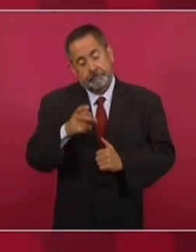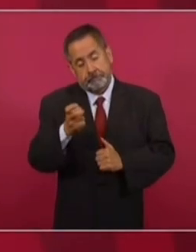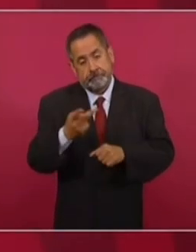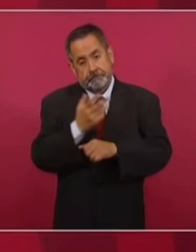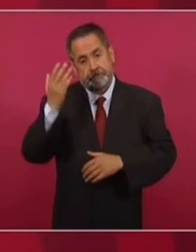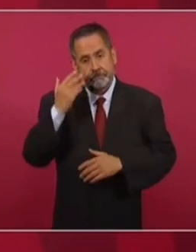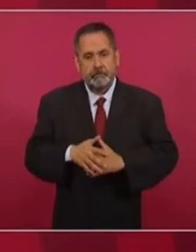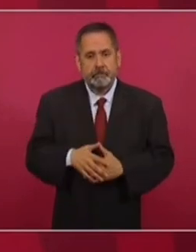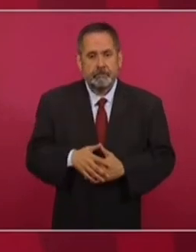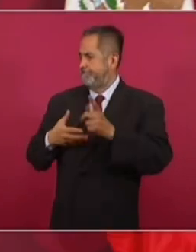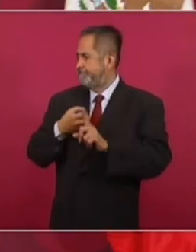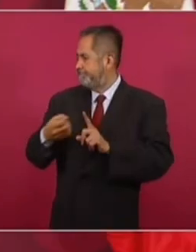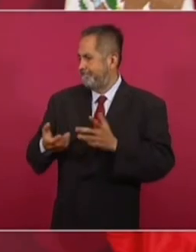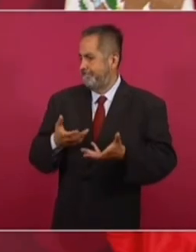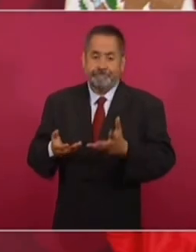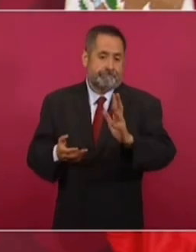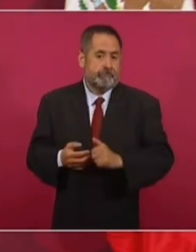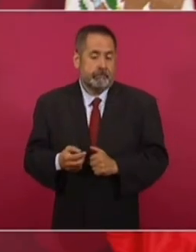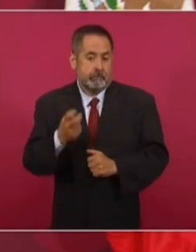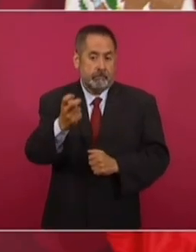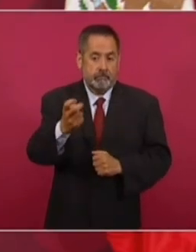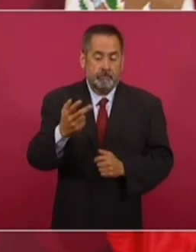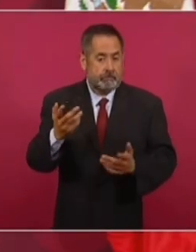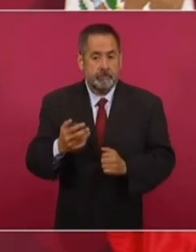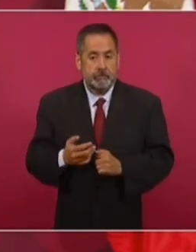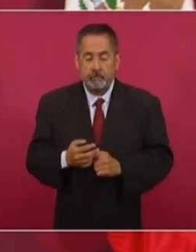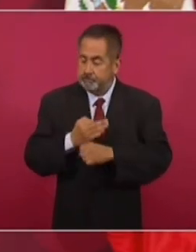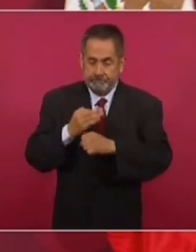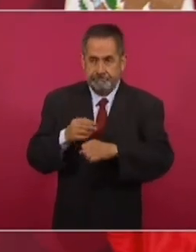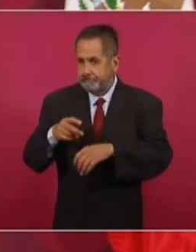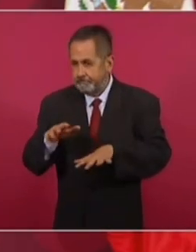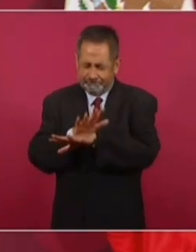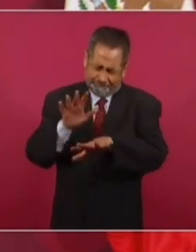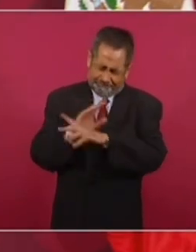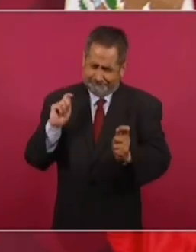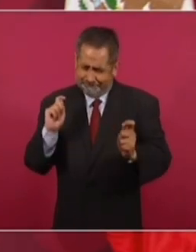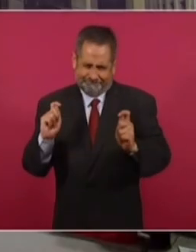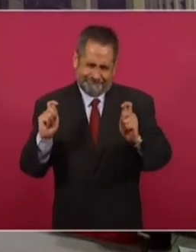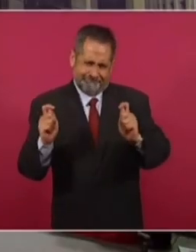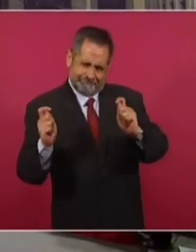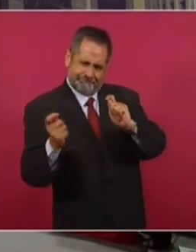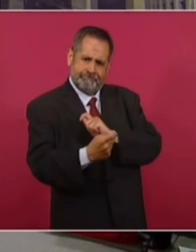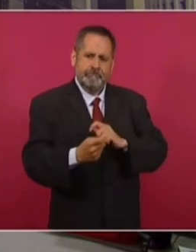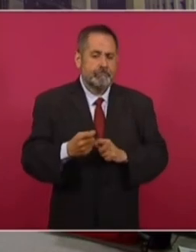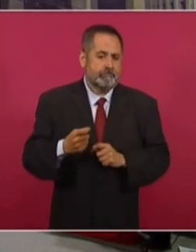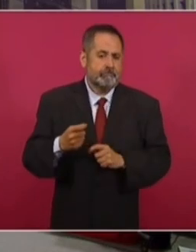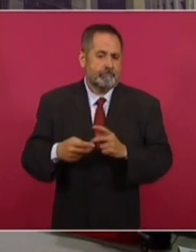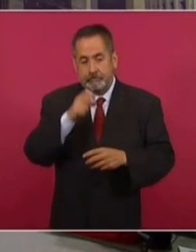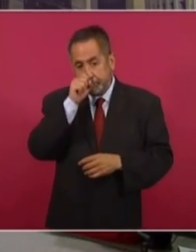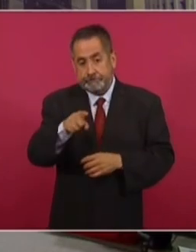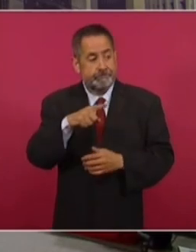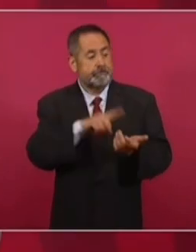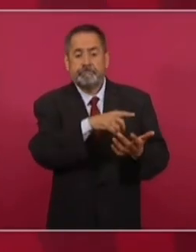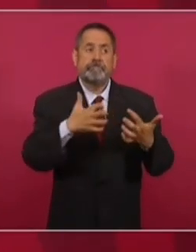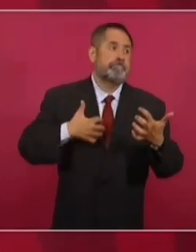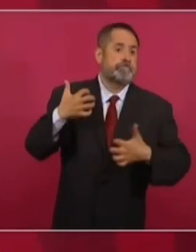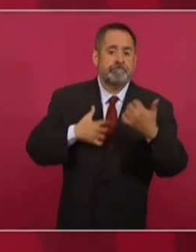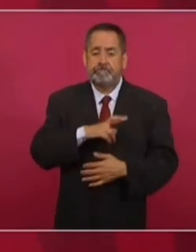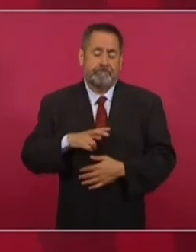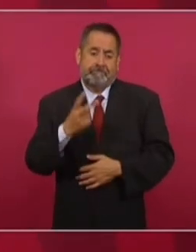situación. Eso fue lo que nos dejaron. Y por eso estamos llevando a cabo todo un proceso de transformación y por eso también la reacción